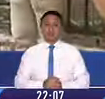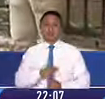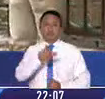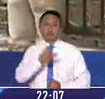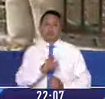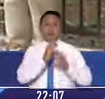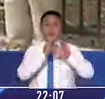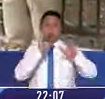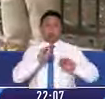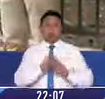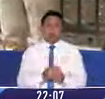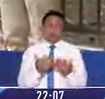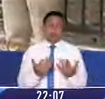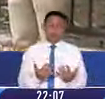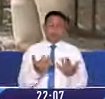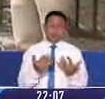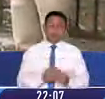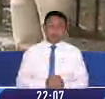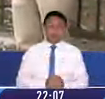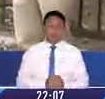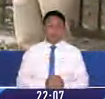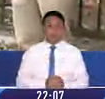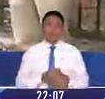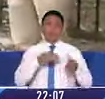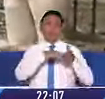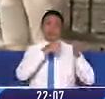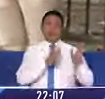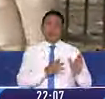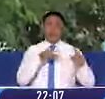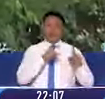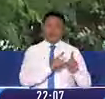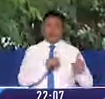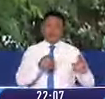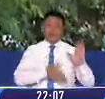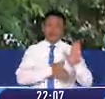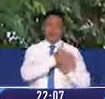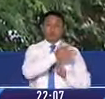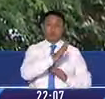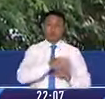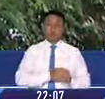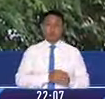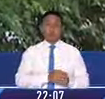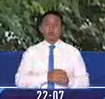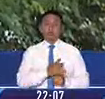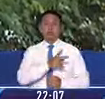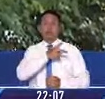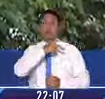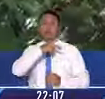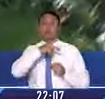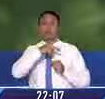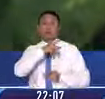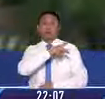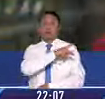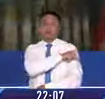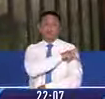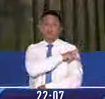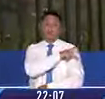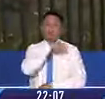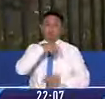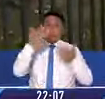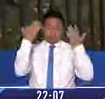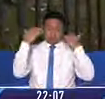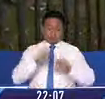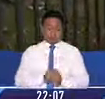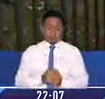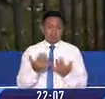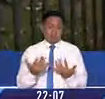bus universitario. Se trataba de varios estudiantes que se dirigían hasta la Escuela Superior Politécnica del Litoral. Mientras